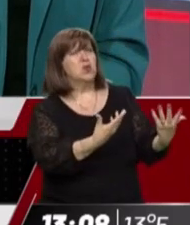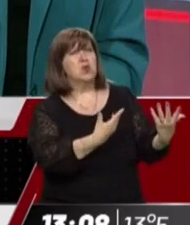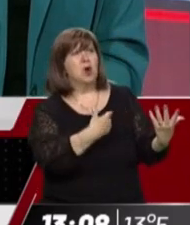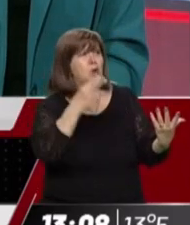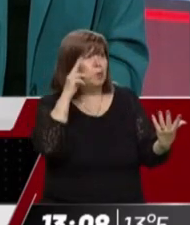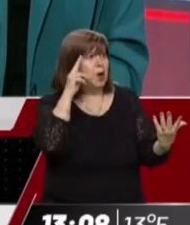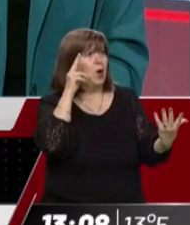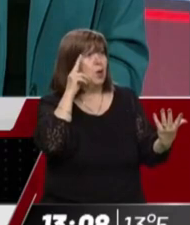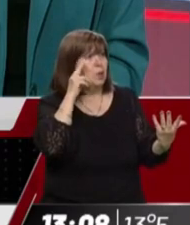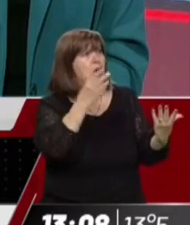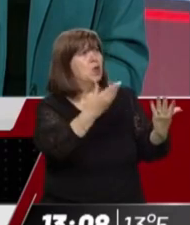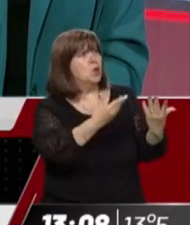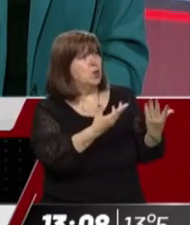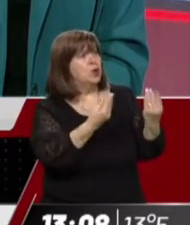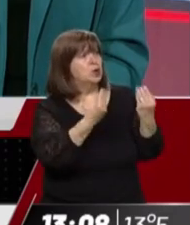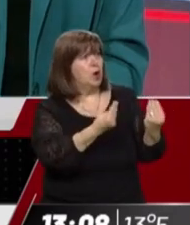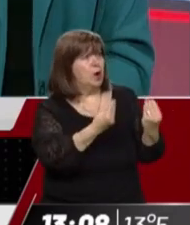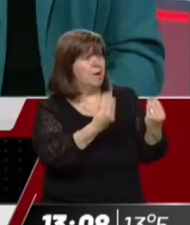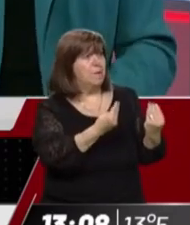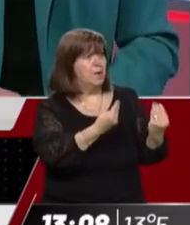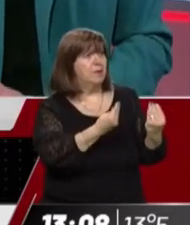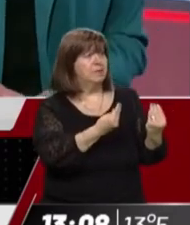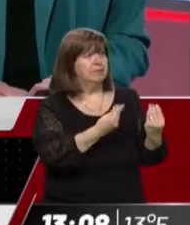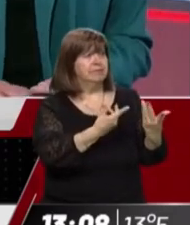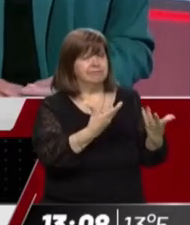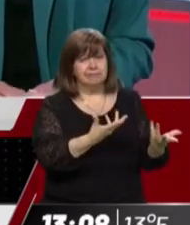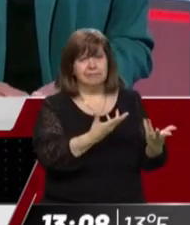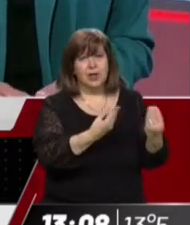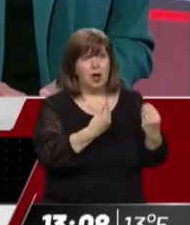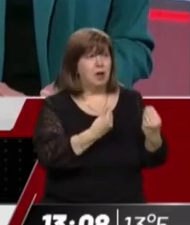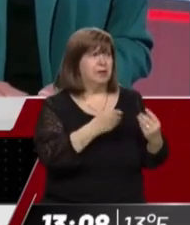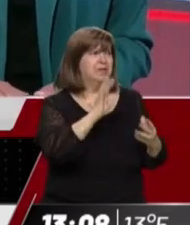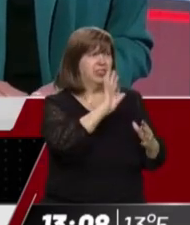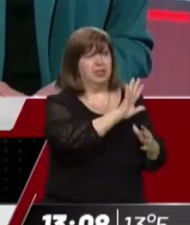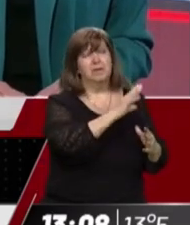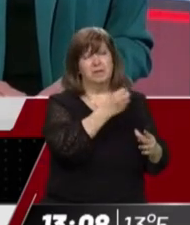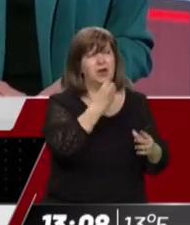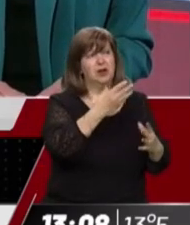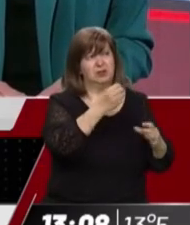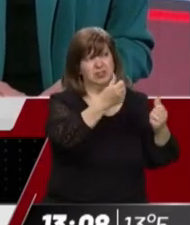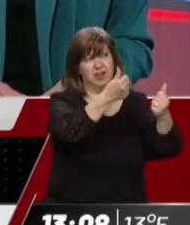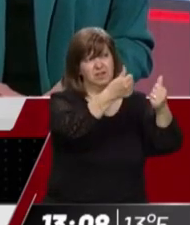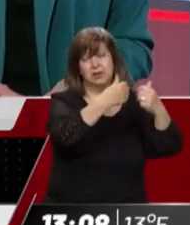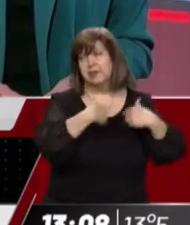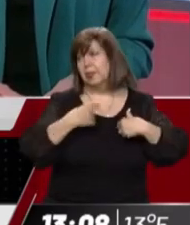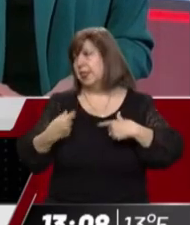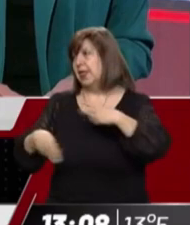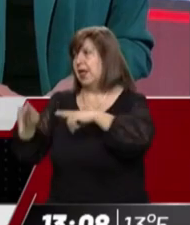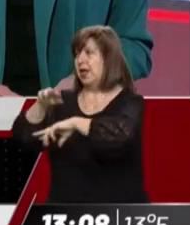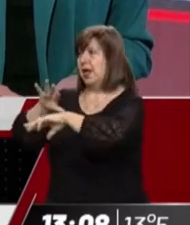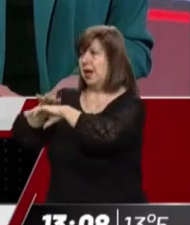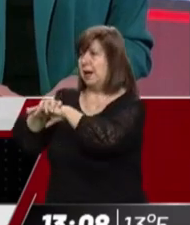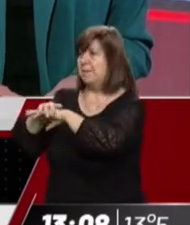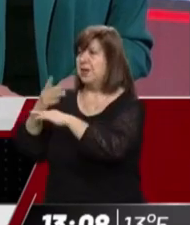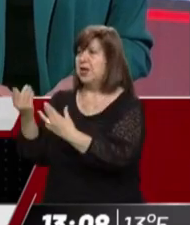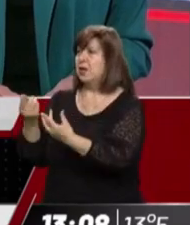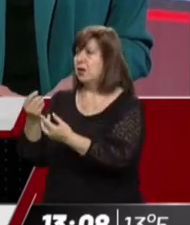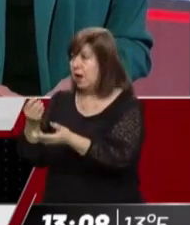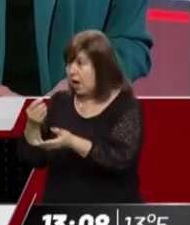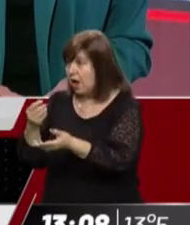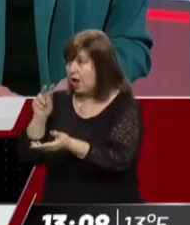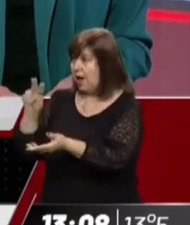la familia le cuesta comprender cómo debe ayudar al que consume, ¿no? No entiende que es una enfermedad,